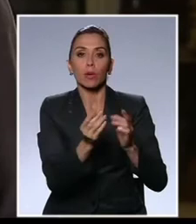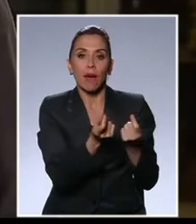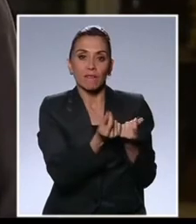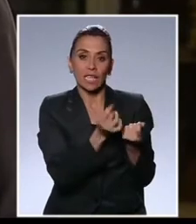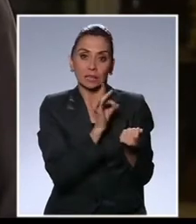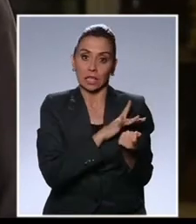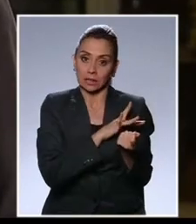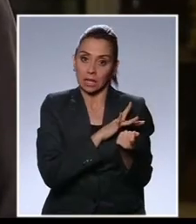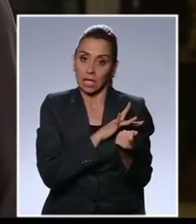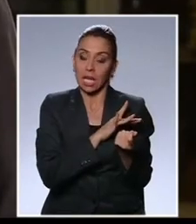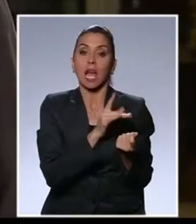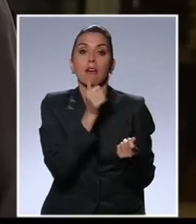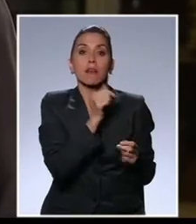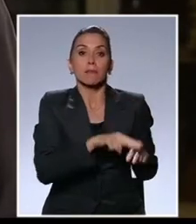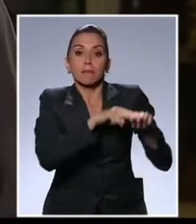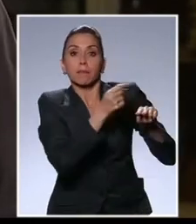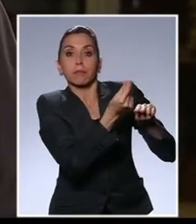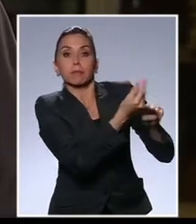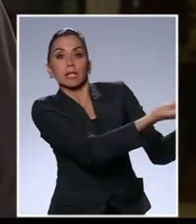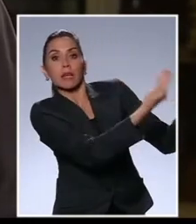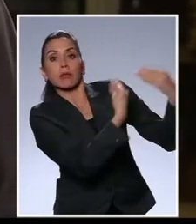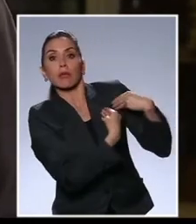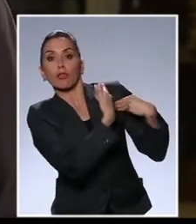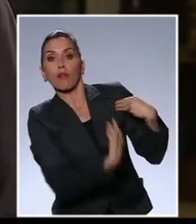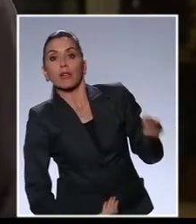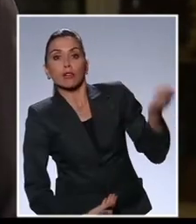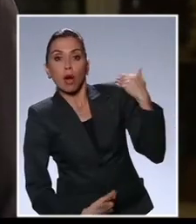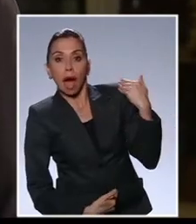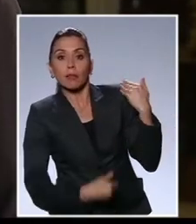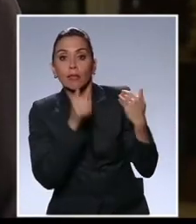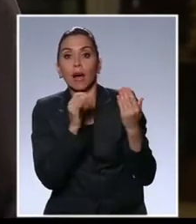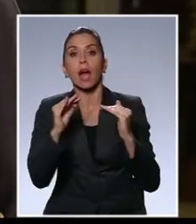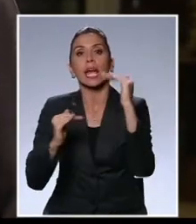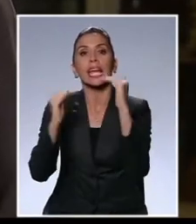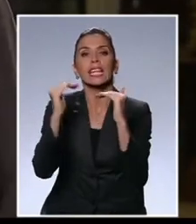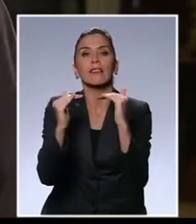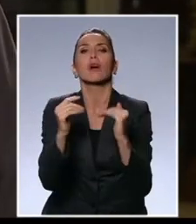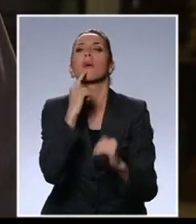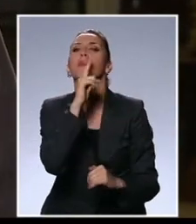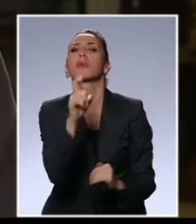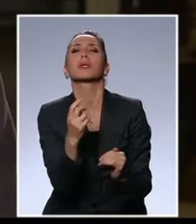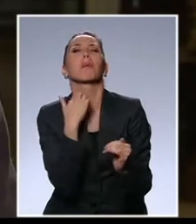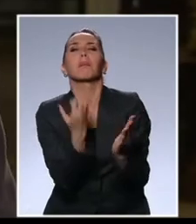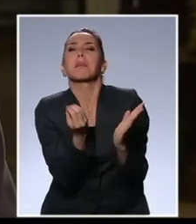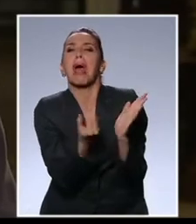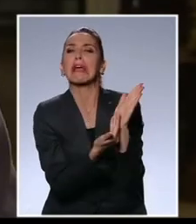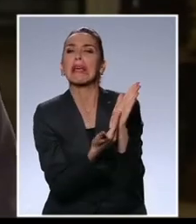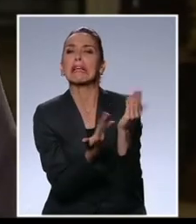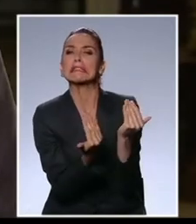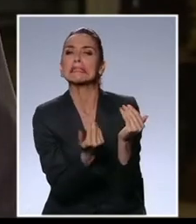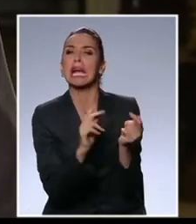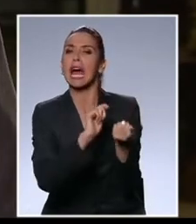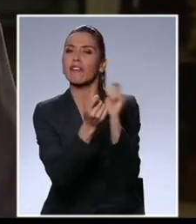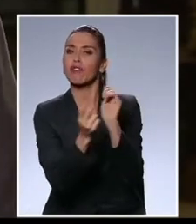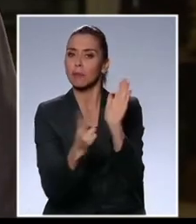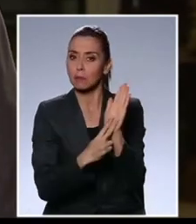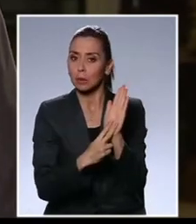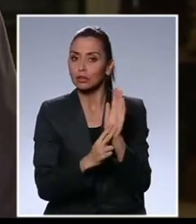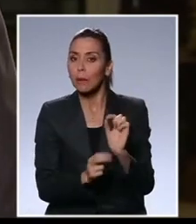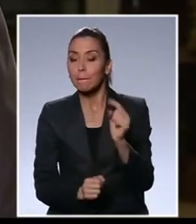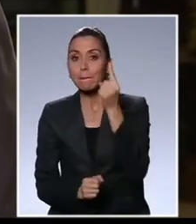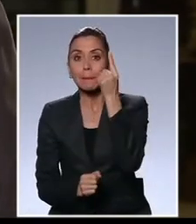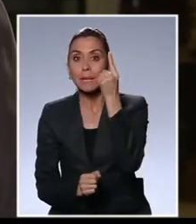finanzas equilibrando el déficit fiscal que heredamos para qué necesitamos esta reforma tributaria en primer lugar